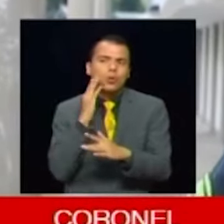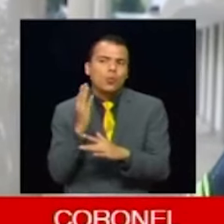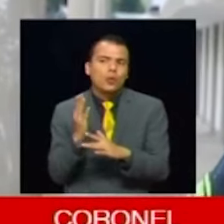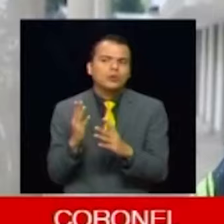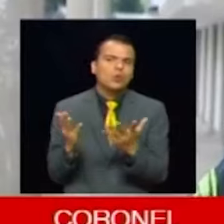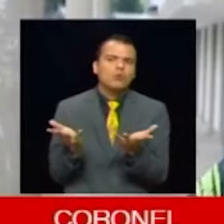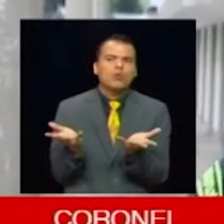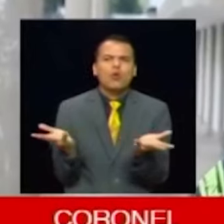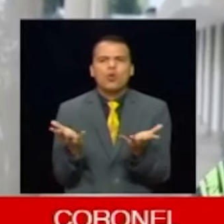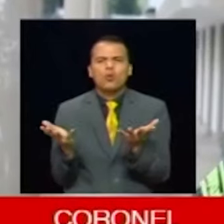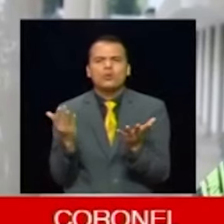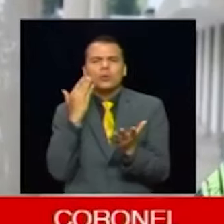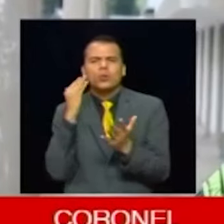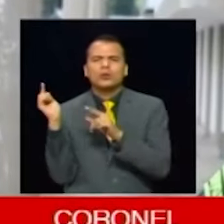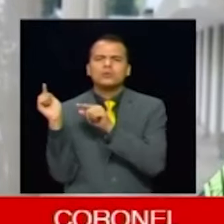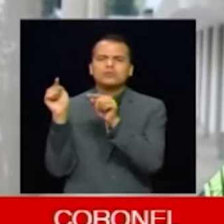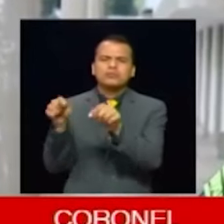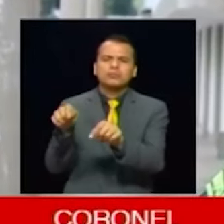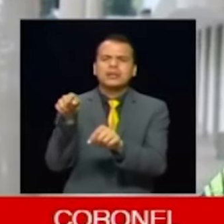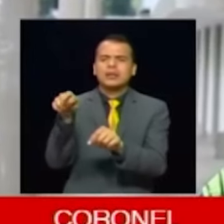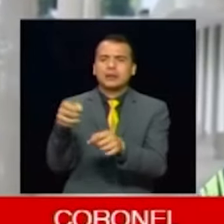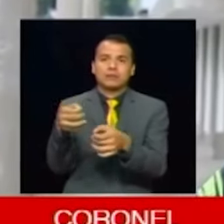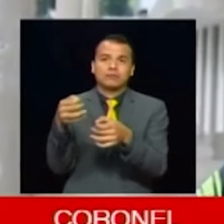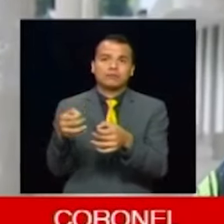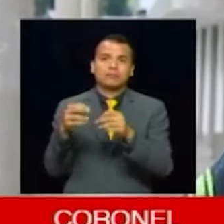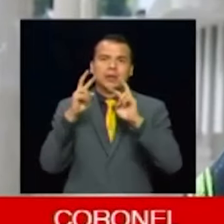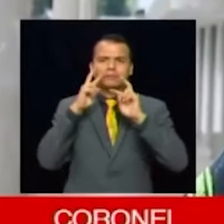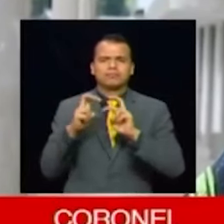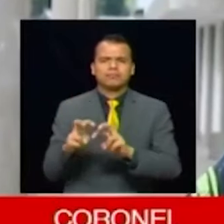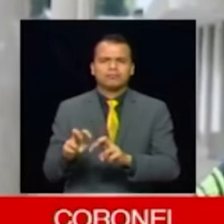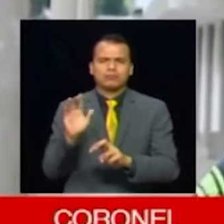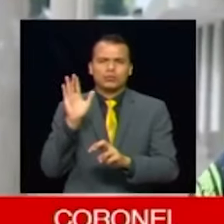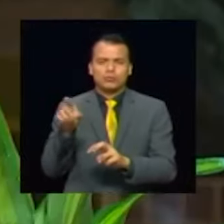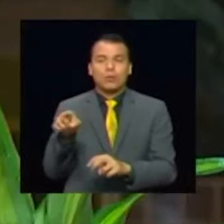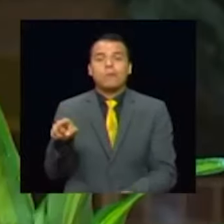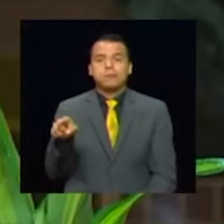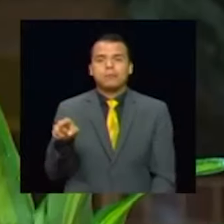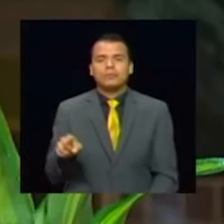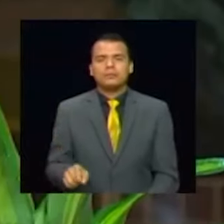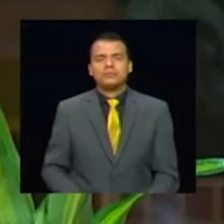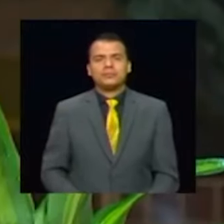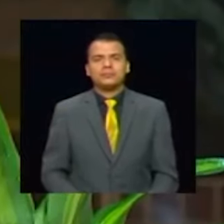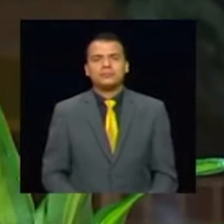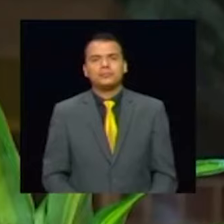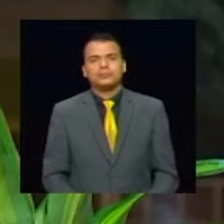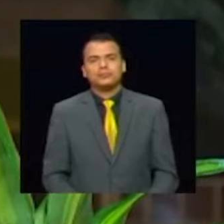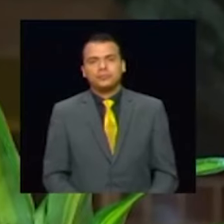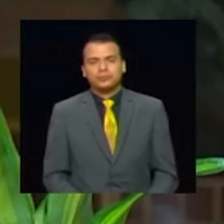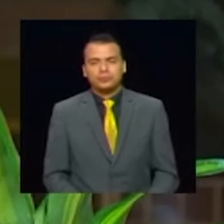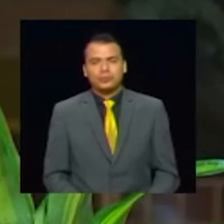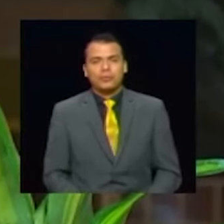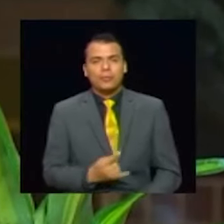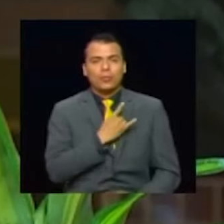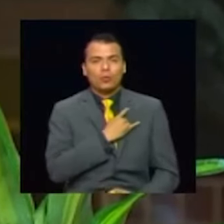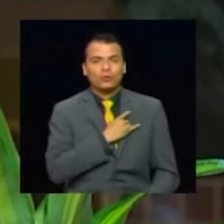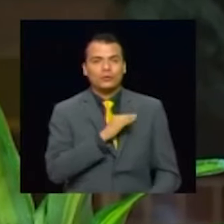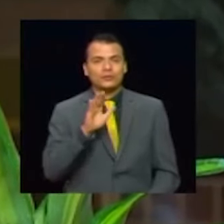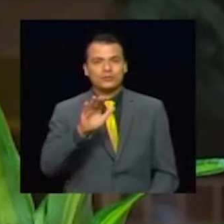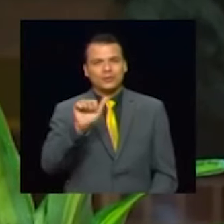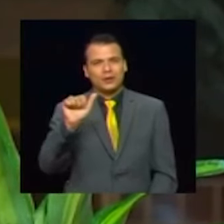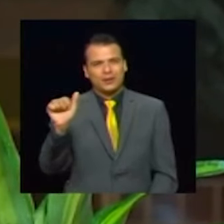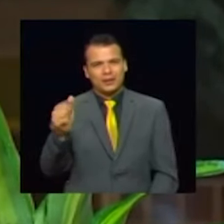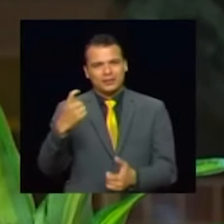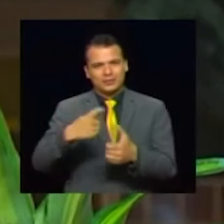y cuándo llegaron a este sector del municipio de Jamundí, la parte alta en Villa Colombia. La institución universitaria a la que pertenecían